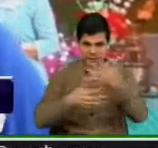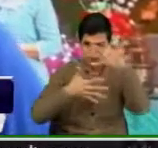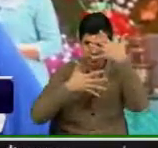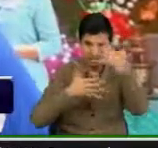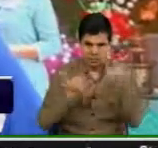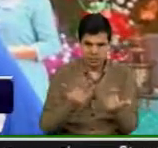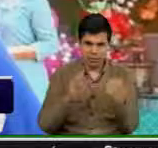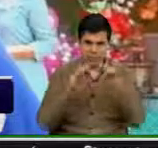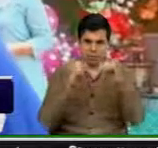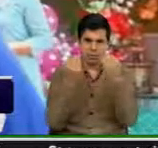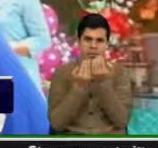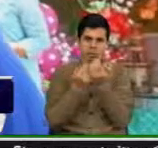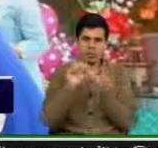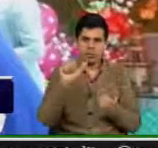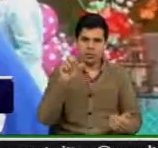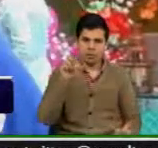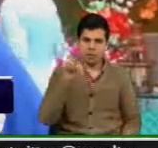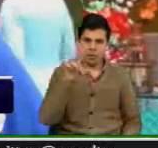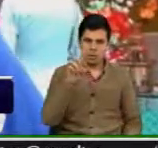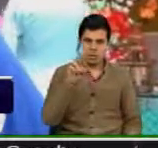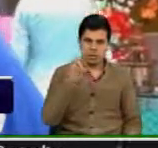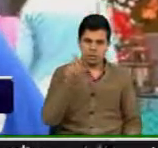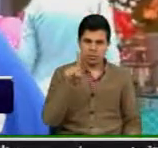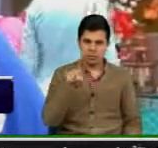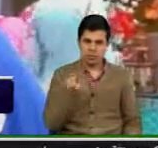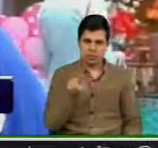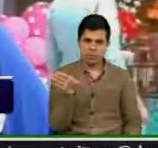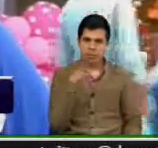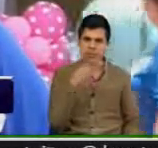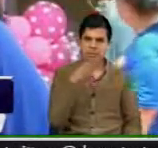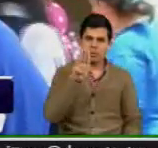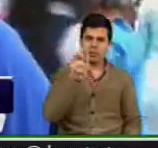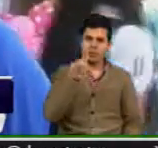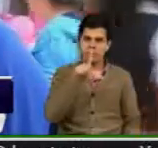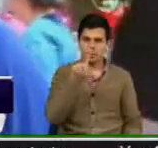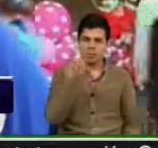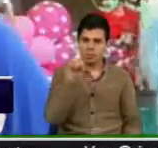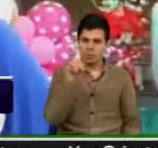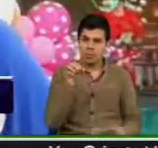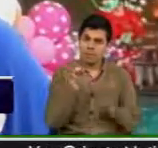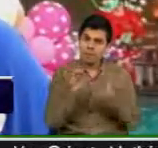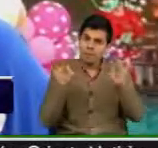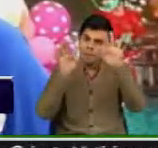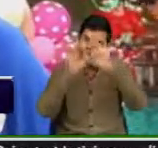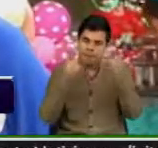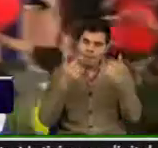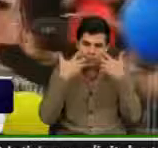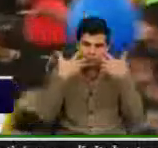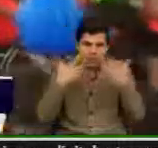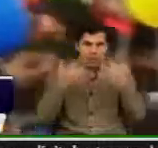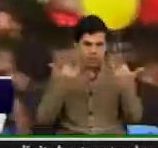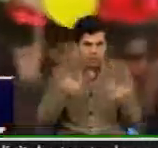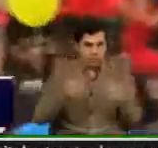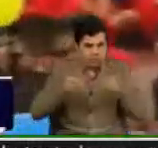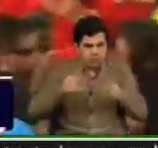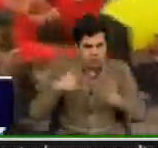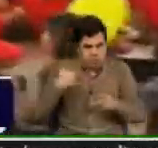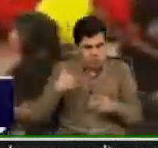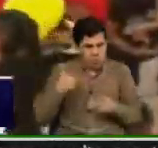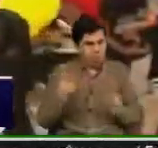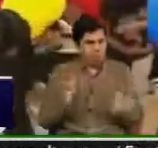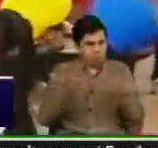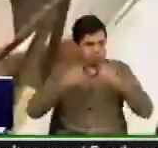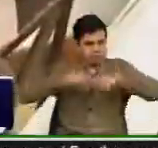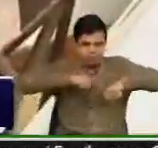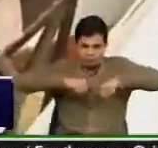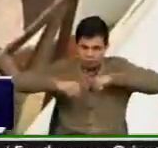Andrés Bello realiza. Yo creo que ha sido importante a lo largo de estos años, donde se ha podido darle la importancia a los jóvenes para que ellos desarrollen